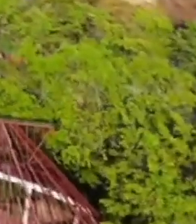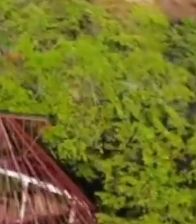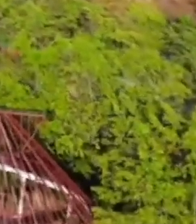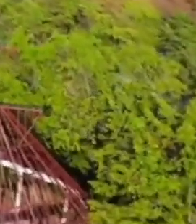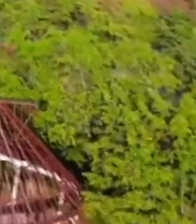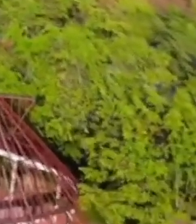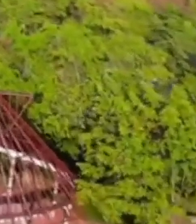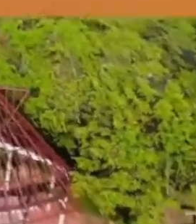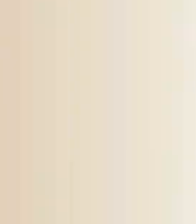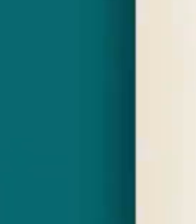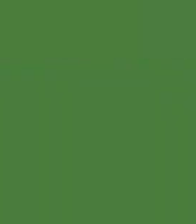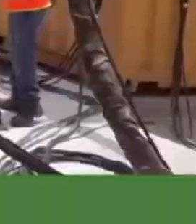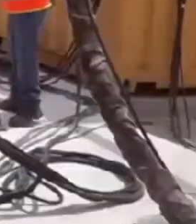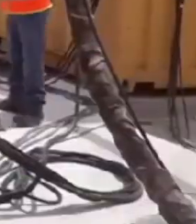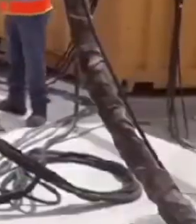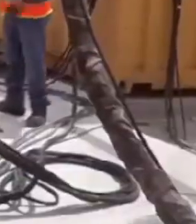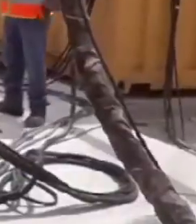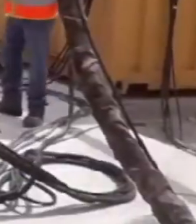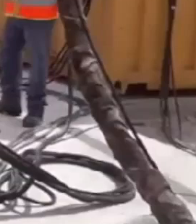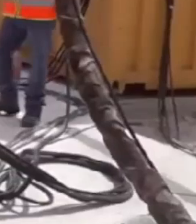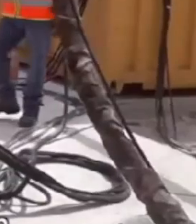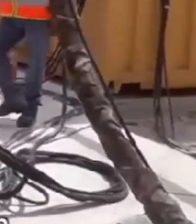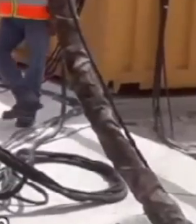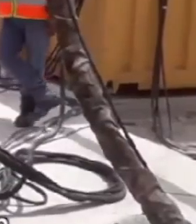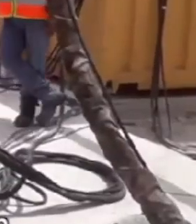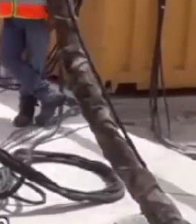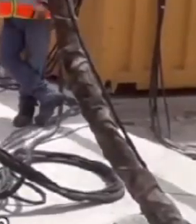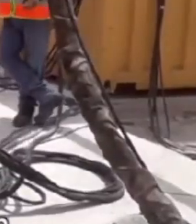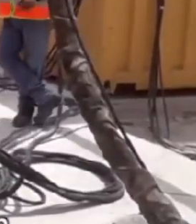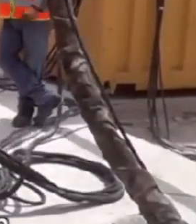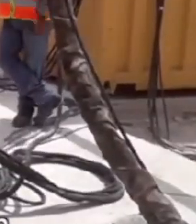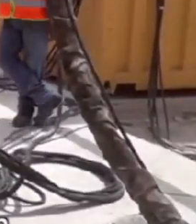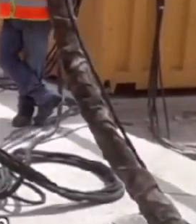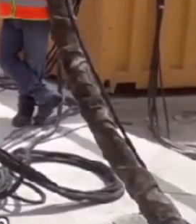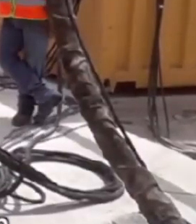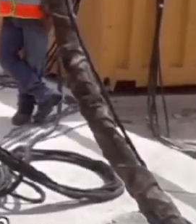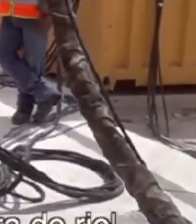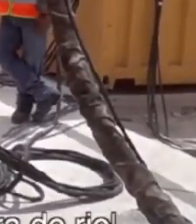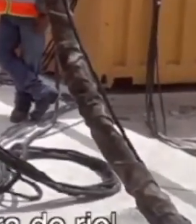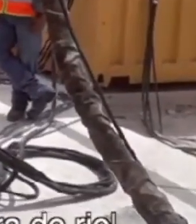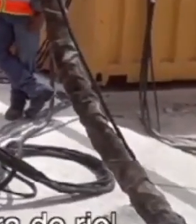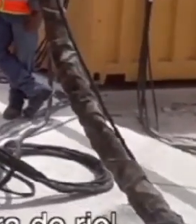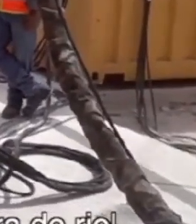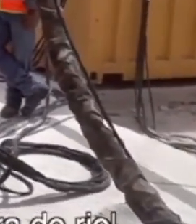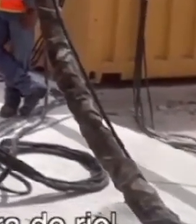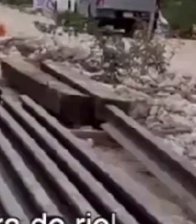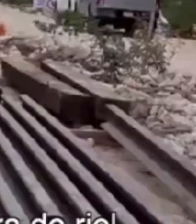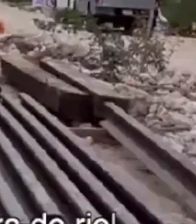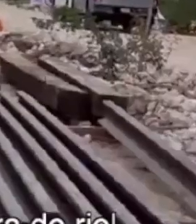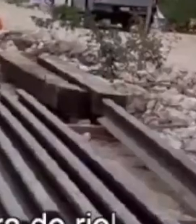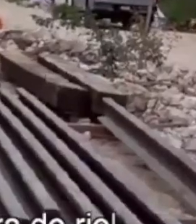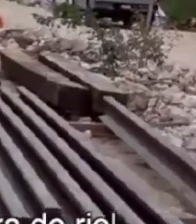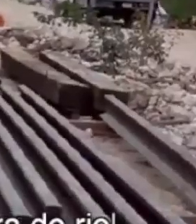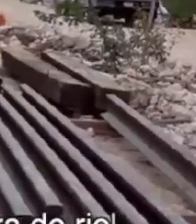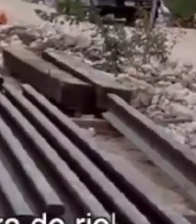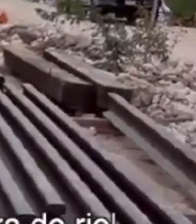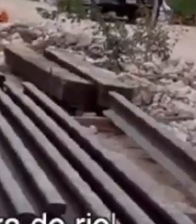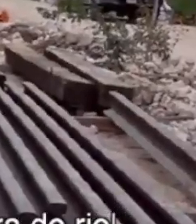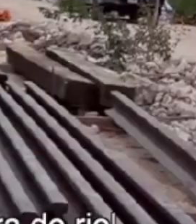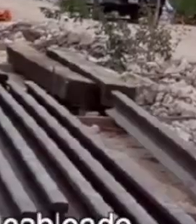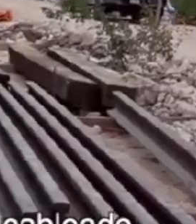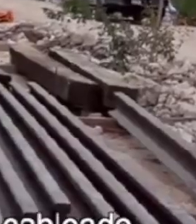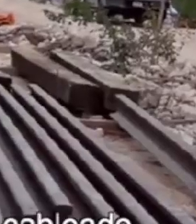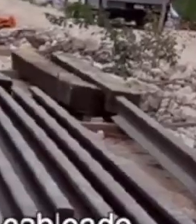del lugar. En el tramo 2, a la altura de Pomuch, Geselchacán, iniciaron los trabajos de montaje y soldadura de